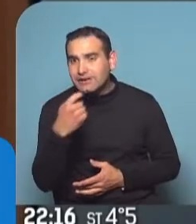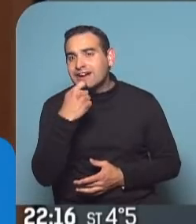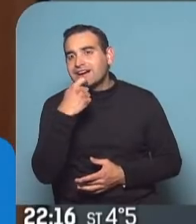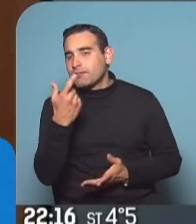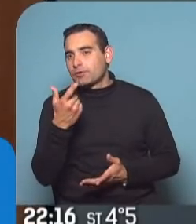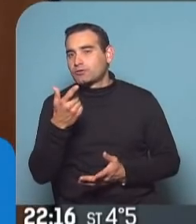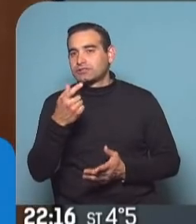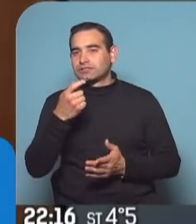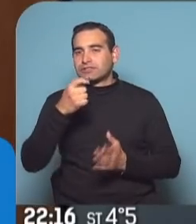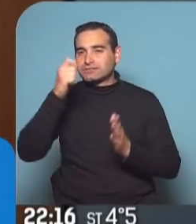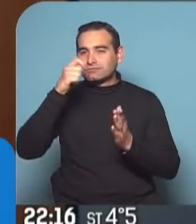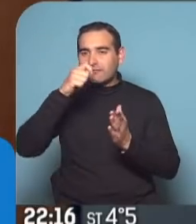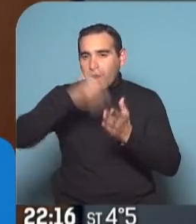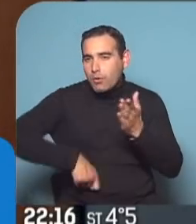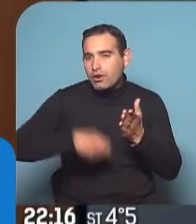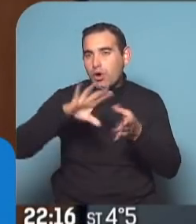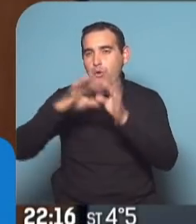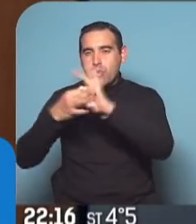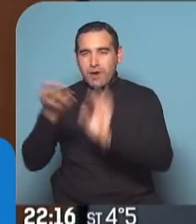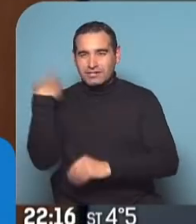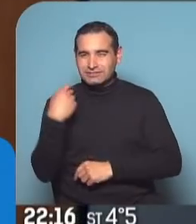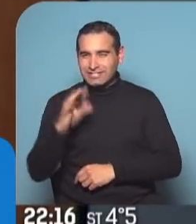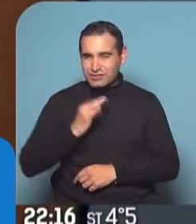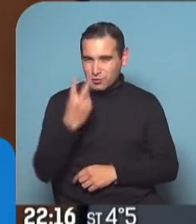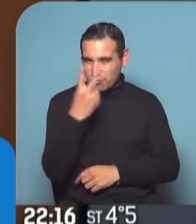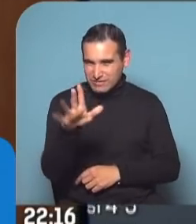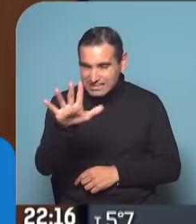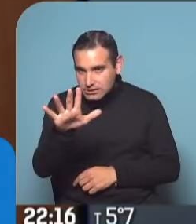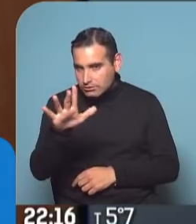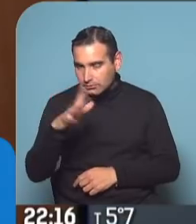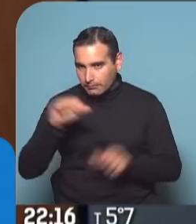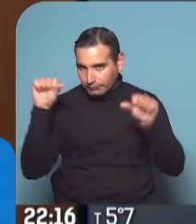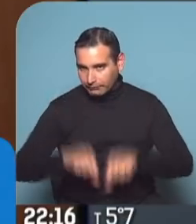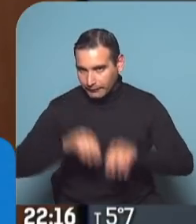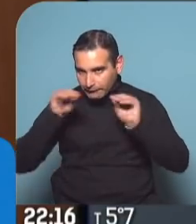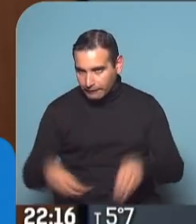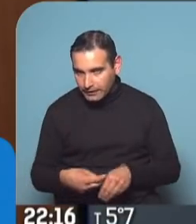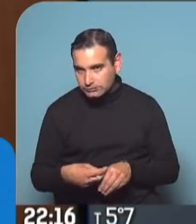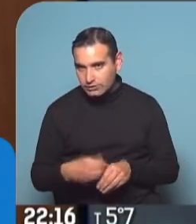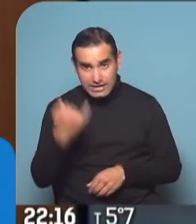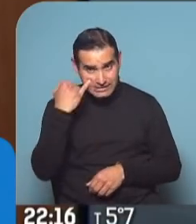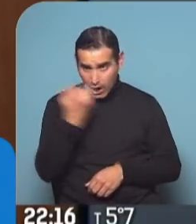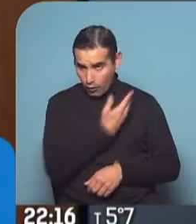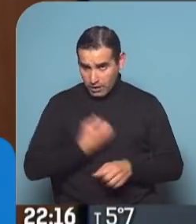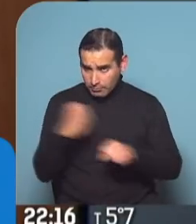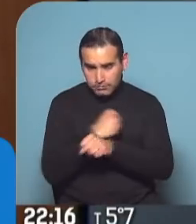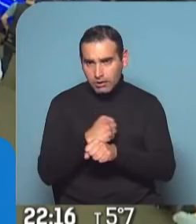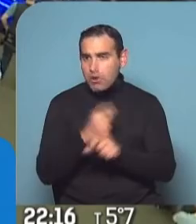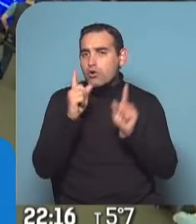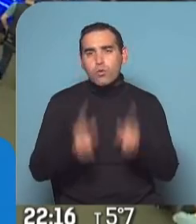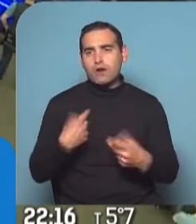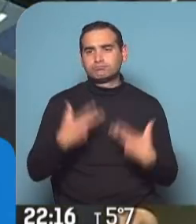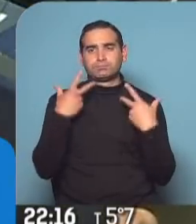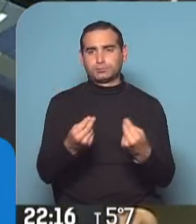del Tratado de Constitución Europea de 2005, ¿no? Que fue ratificado por los gobiernos, pero fue rechazado